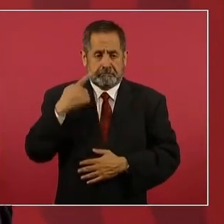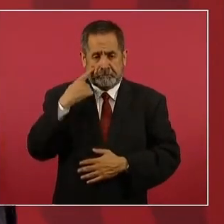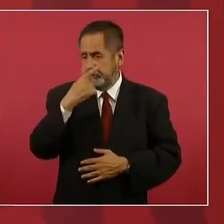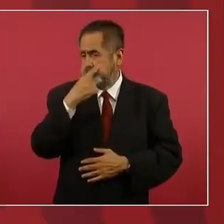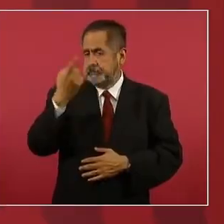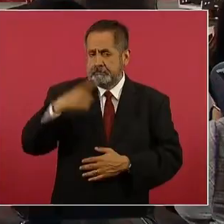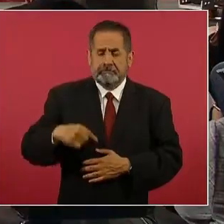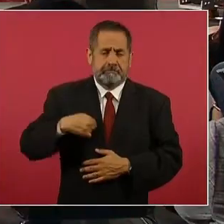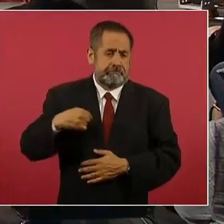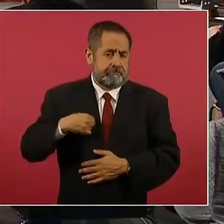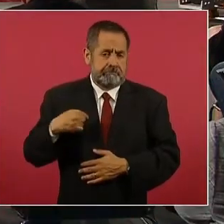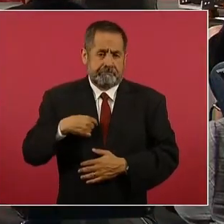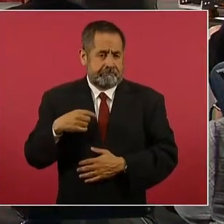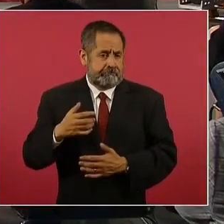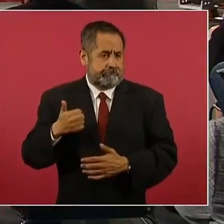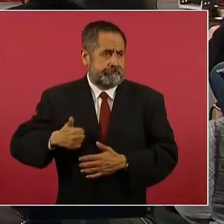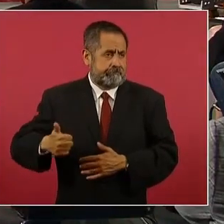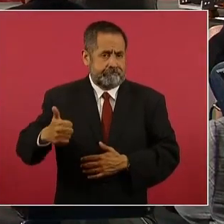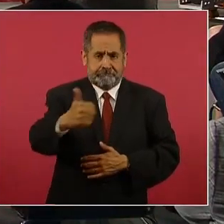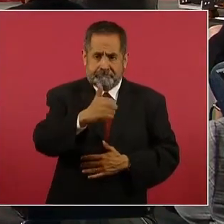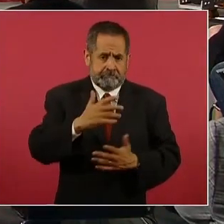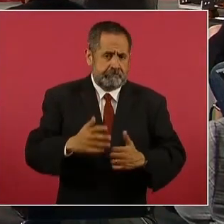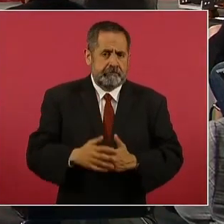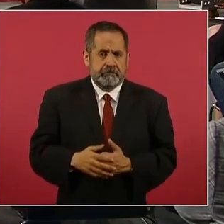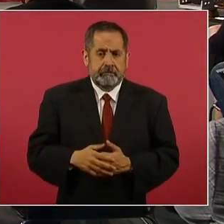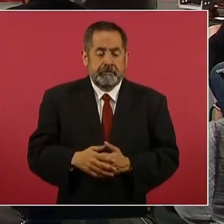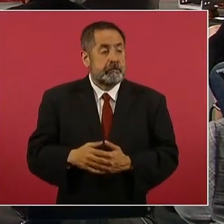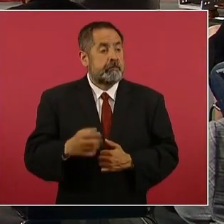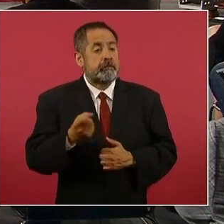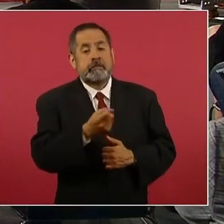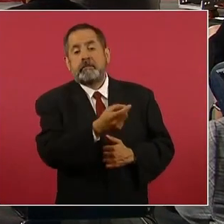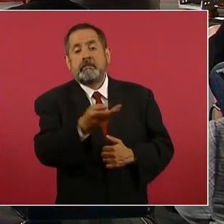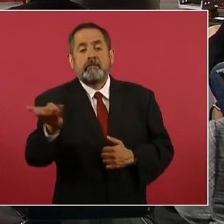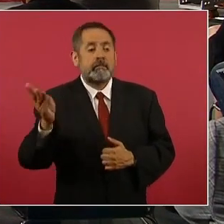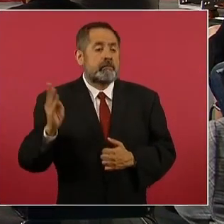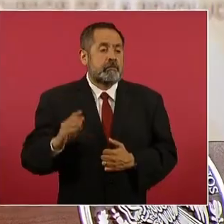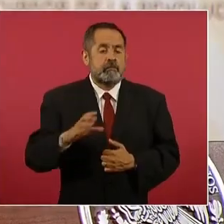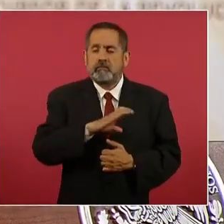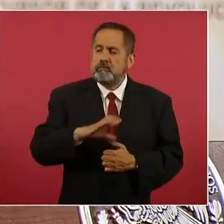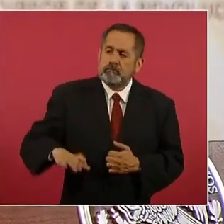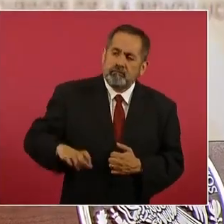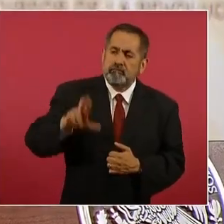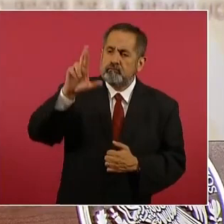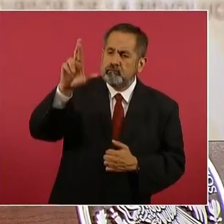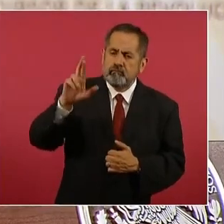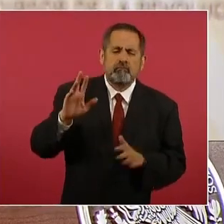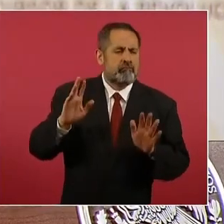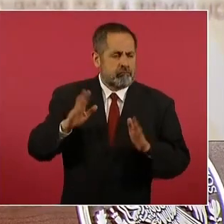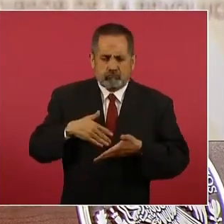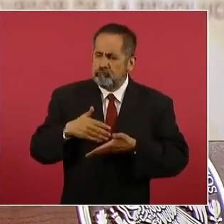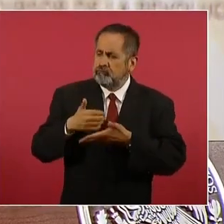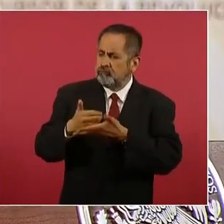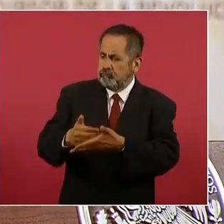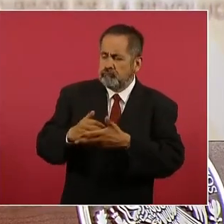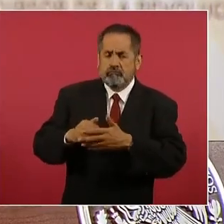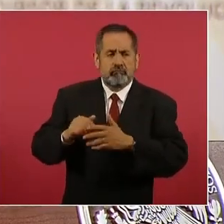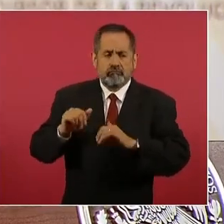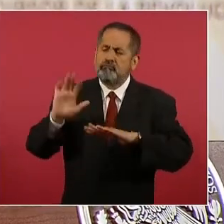pues que ofrezcan y cumplan ayudar a los